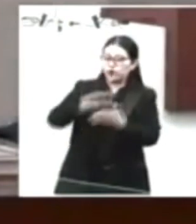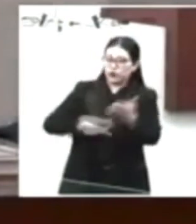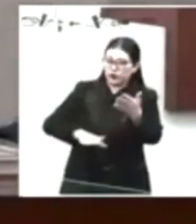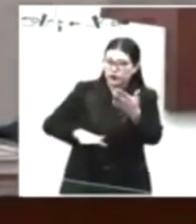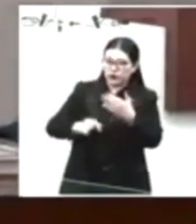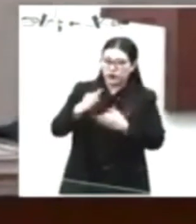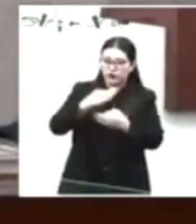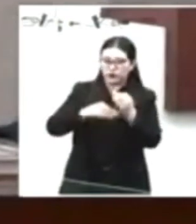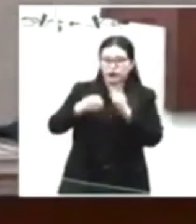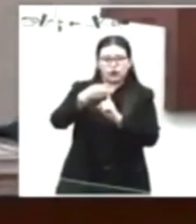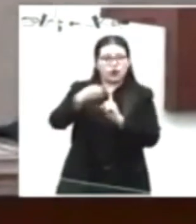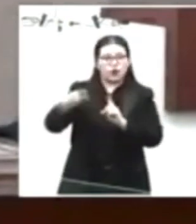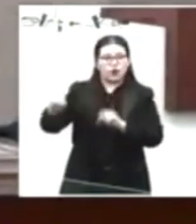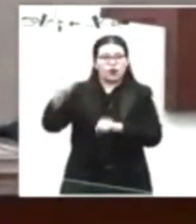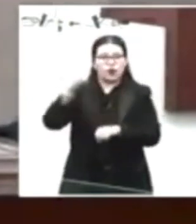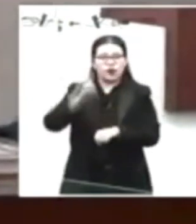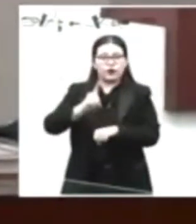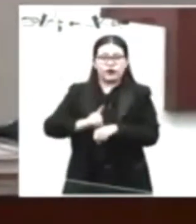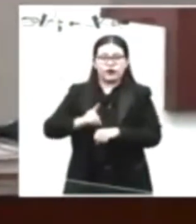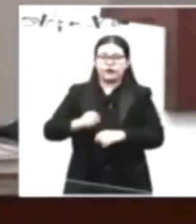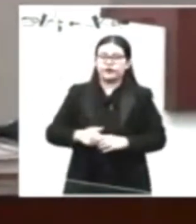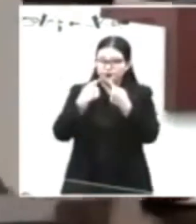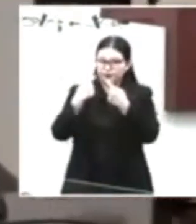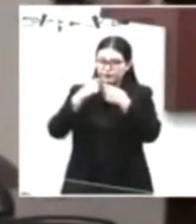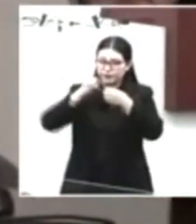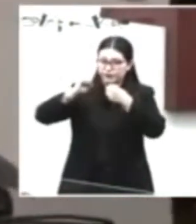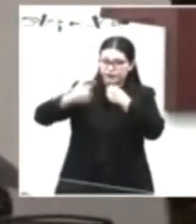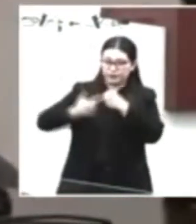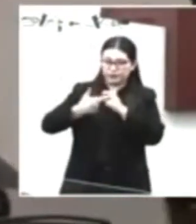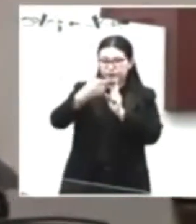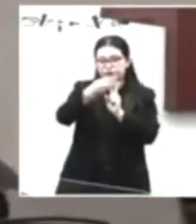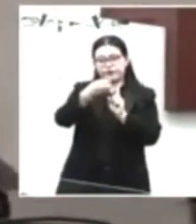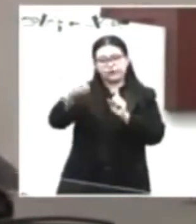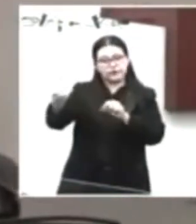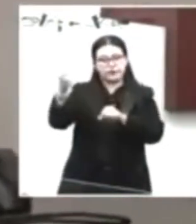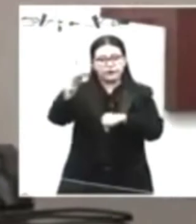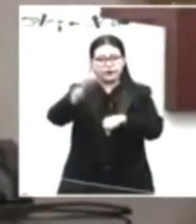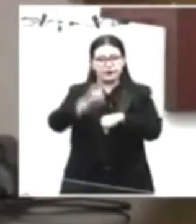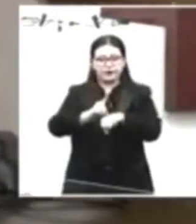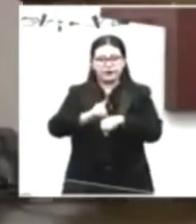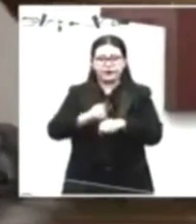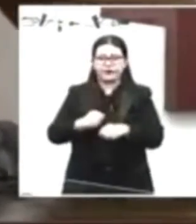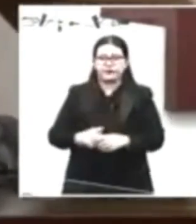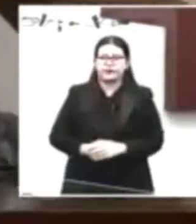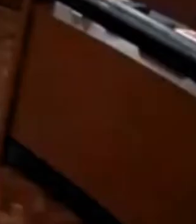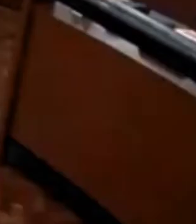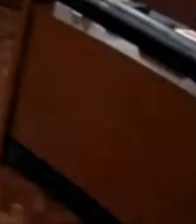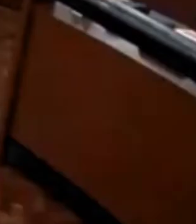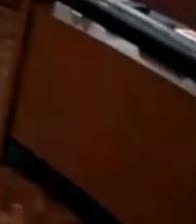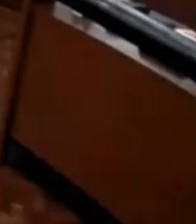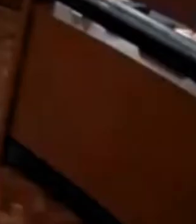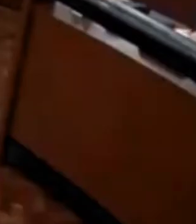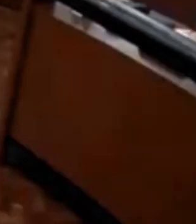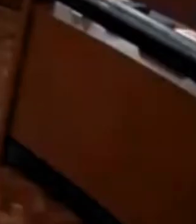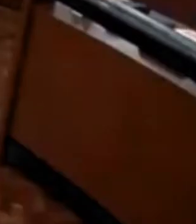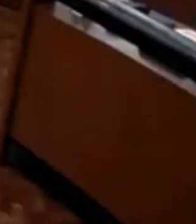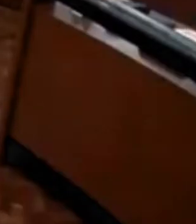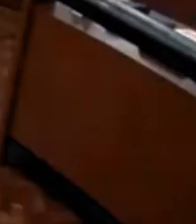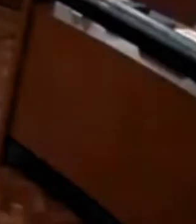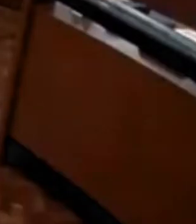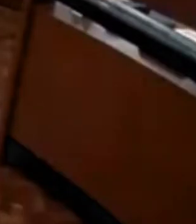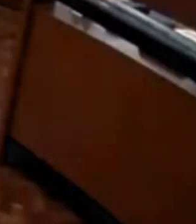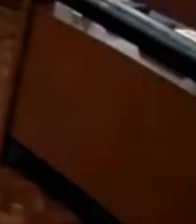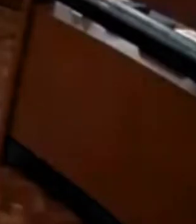dices, lamentablemente muchas veces queda en el discurso. Sí, queda en el discurso, pero bueno, ya se sentó un precedente. Usted es el primer diputado que